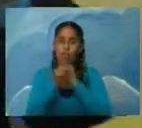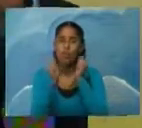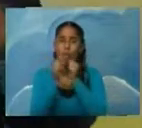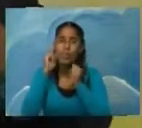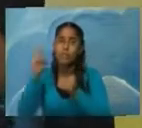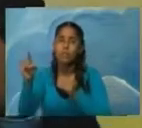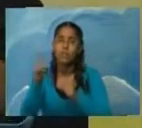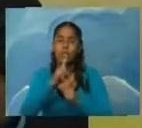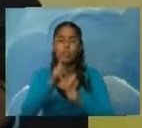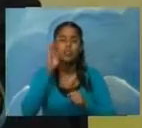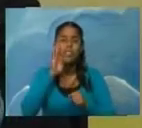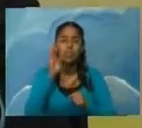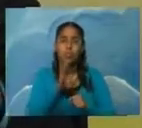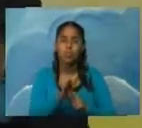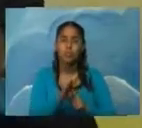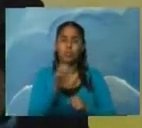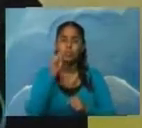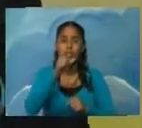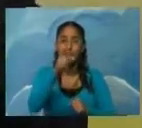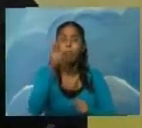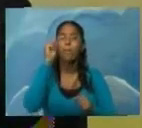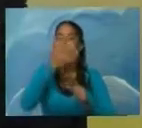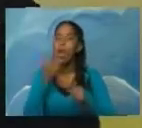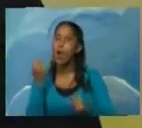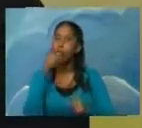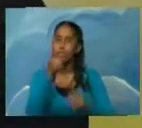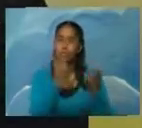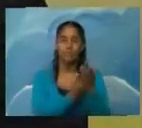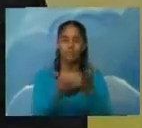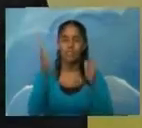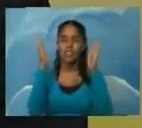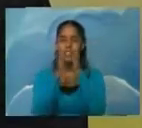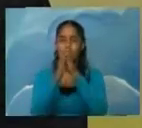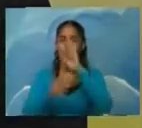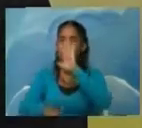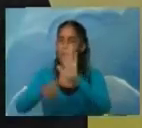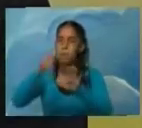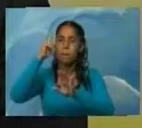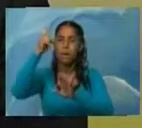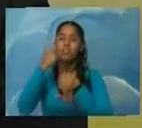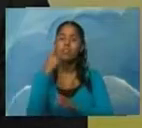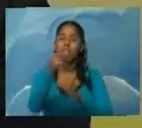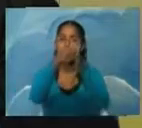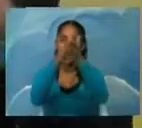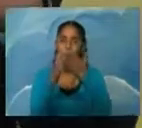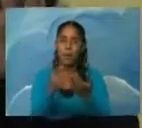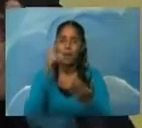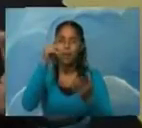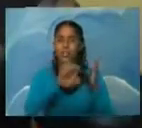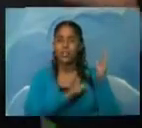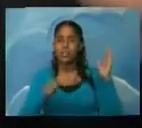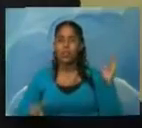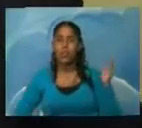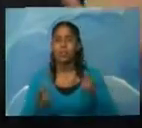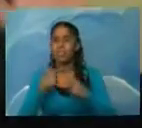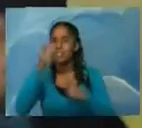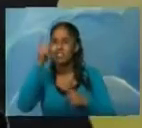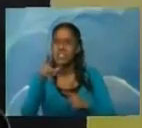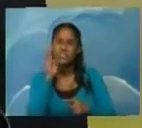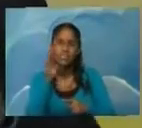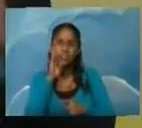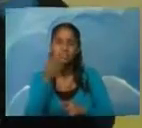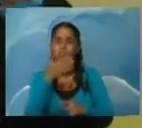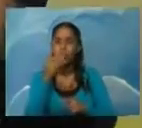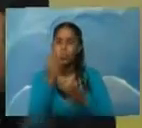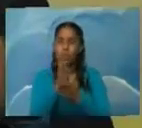No seas inmundo. Si tú te santificas, santifícate más todavía, dice la palabra del Señor. Pero el que sea inmundo